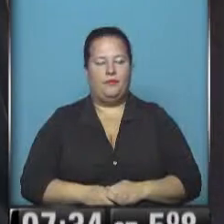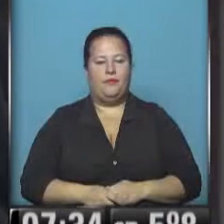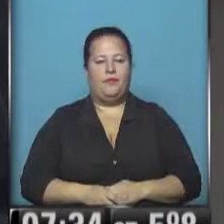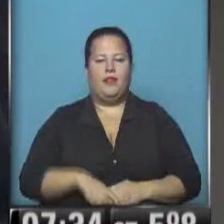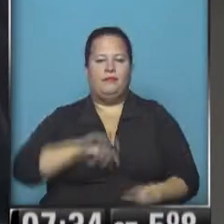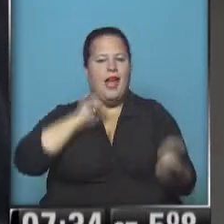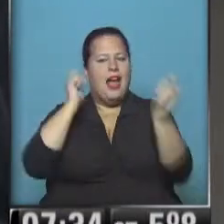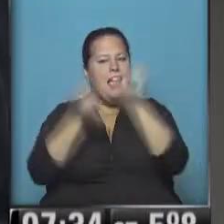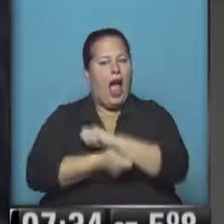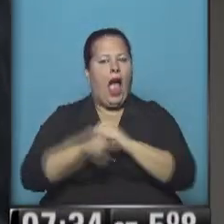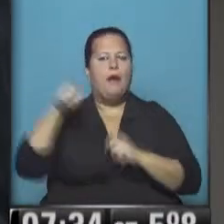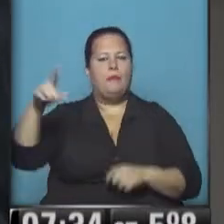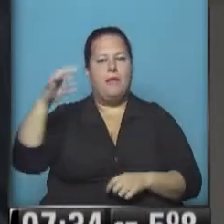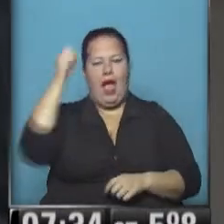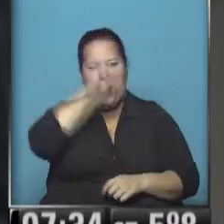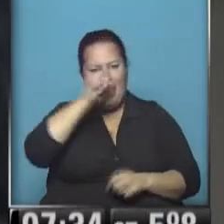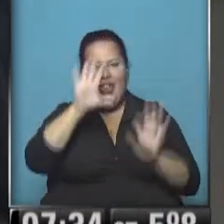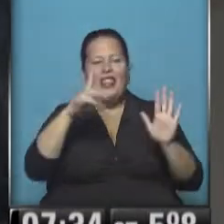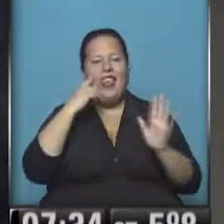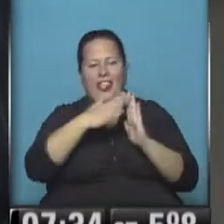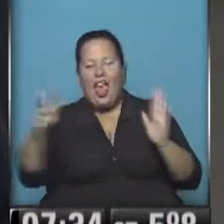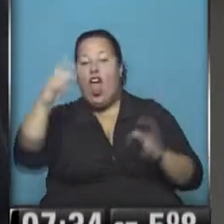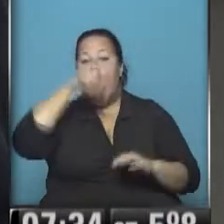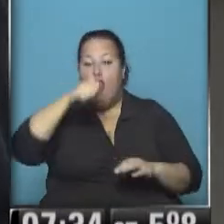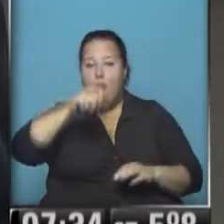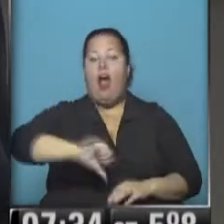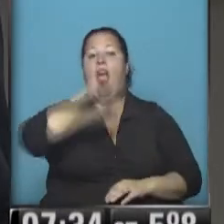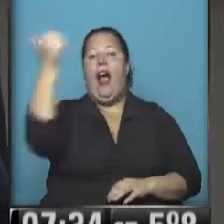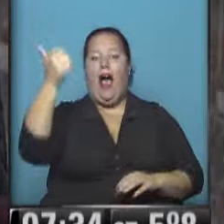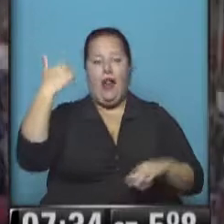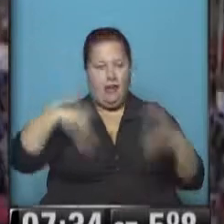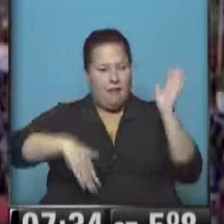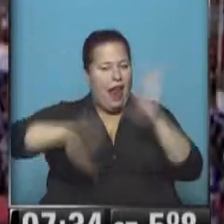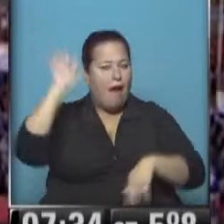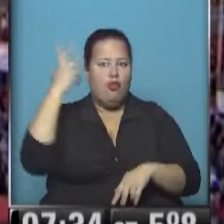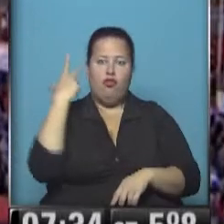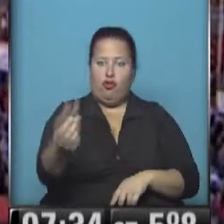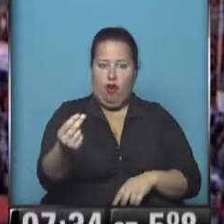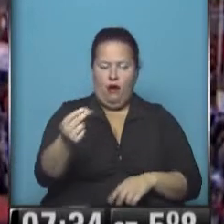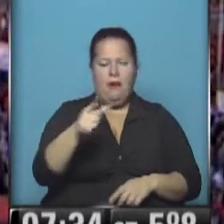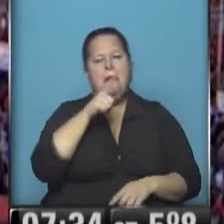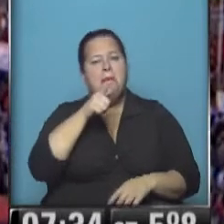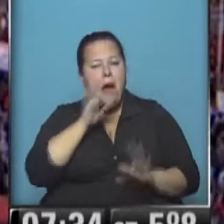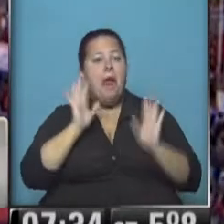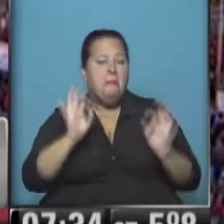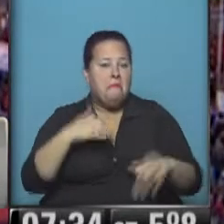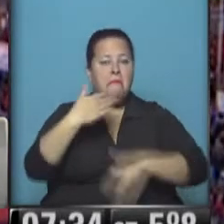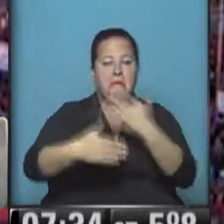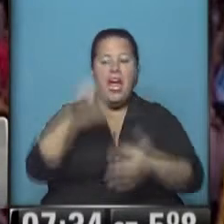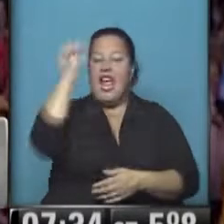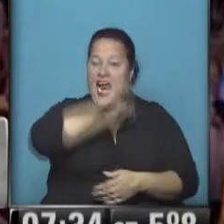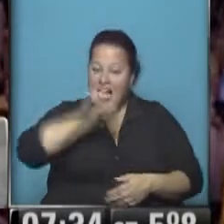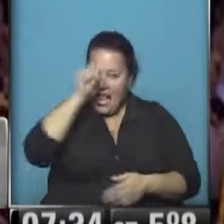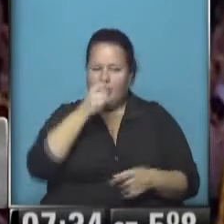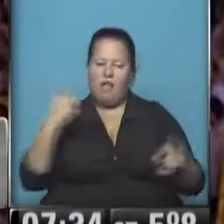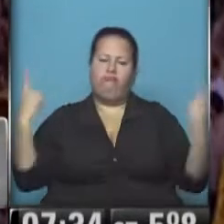¿Y cuánto ha cambiado la vida de Grecia en estos últimos 10 días, ¿no? Desde aquel domingo donde triunfó ampliamente el no y todo parecía encaminarse a que Grecia se